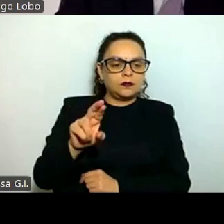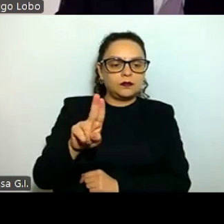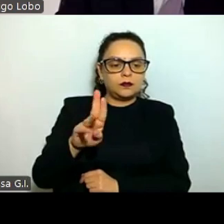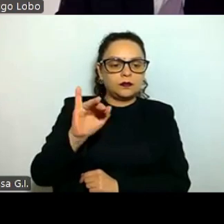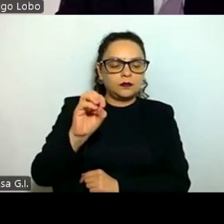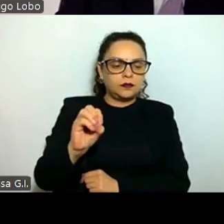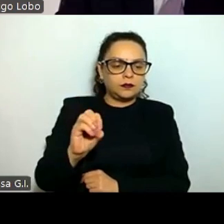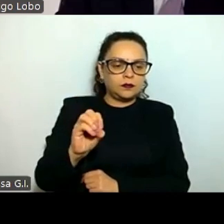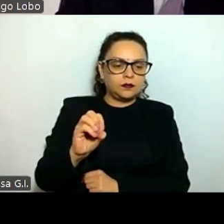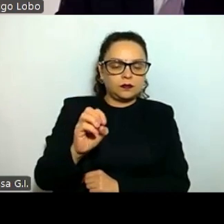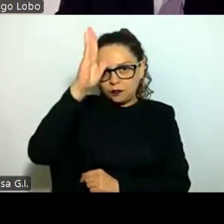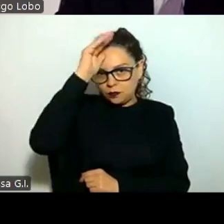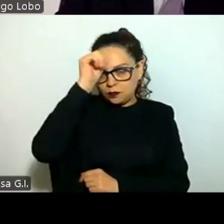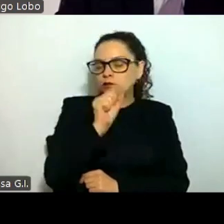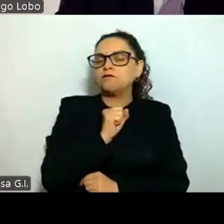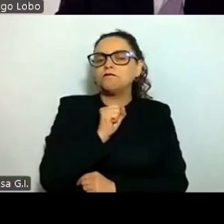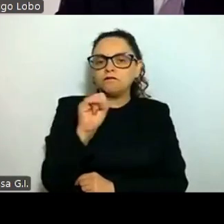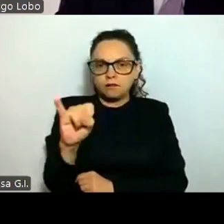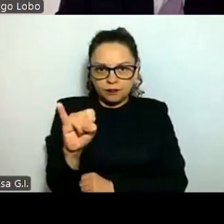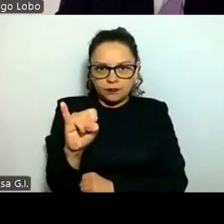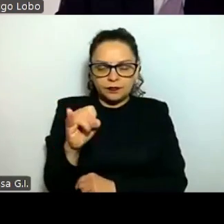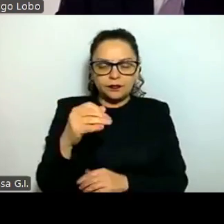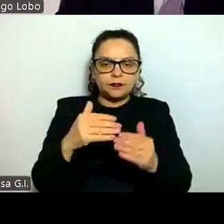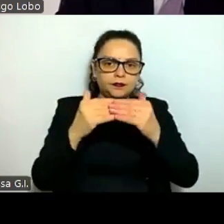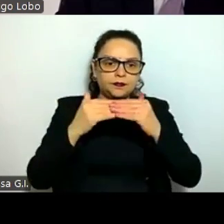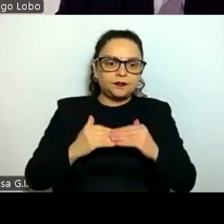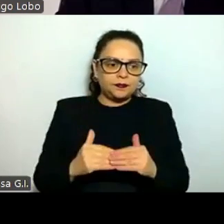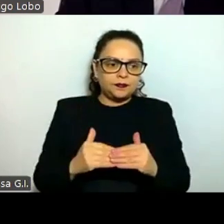A favor. Gracias, diputada.